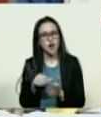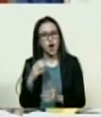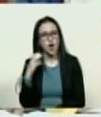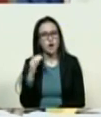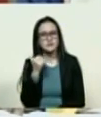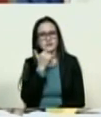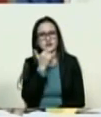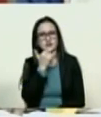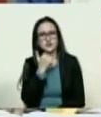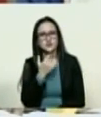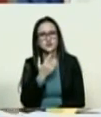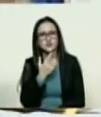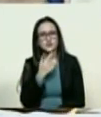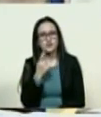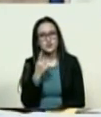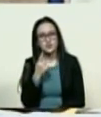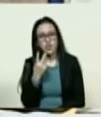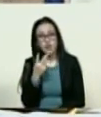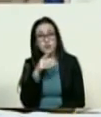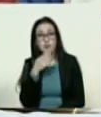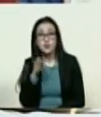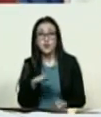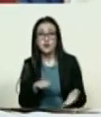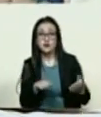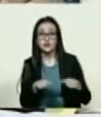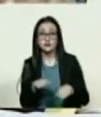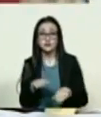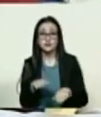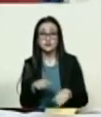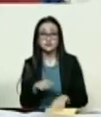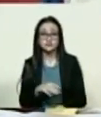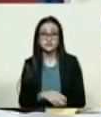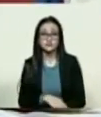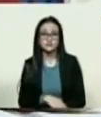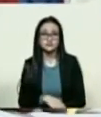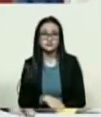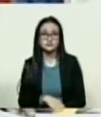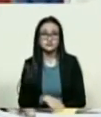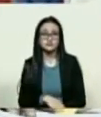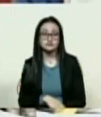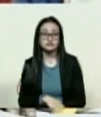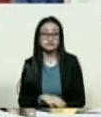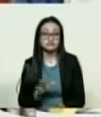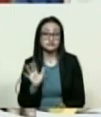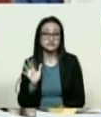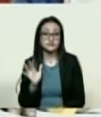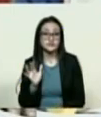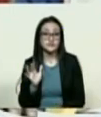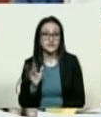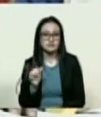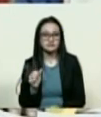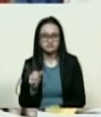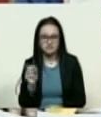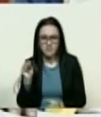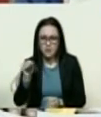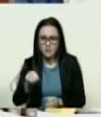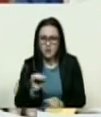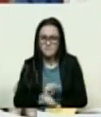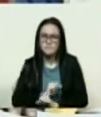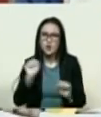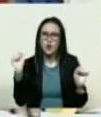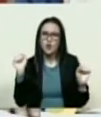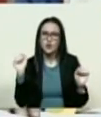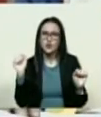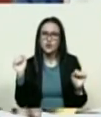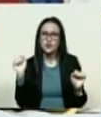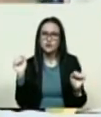Unas personas, dos muertos, que supuestamente iban a colocar una un artefacto explosivo